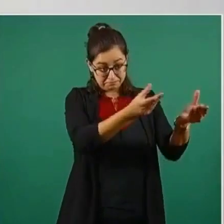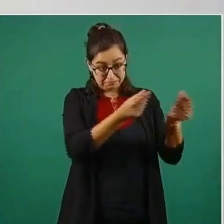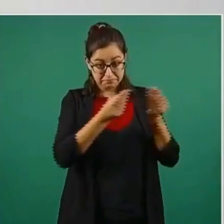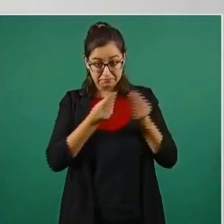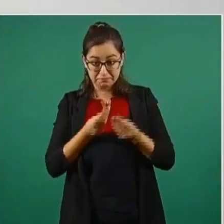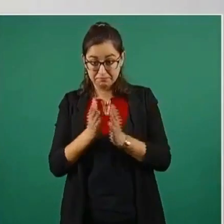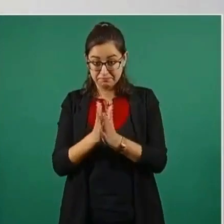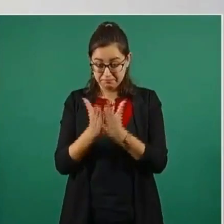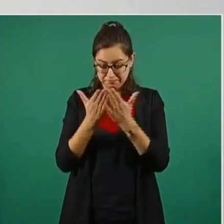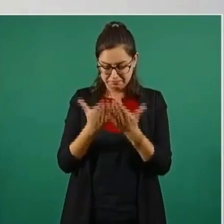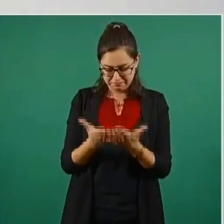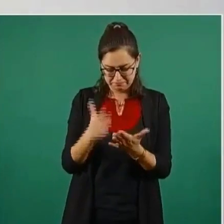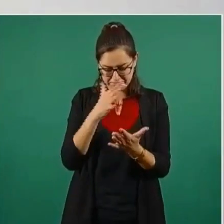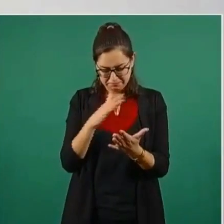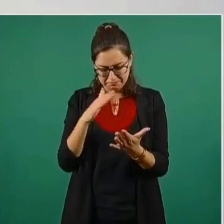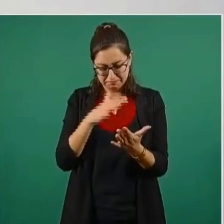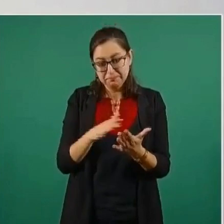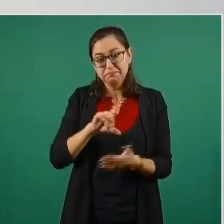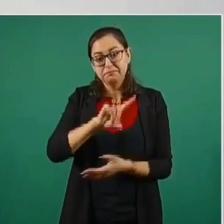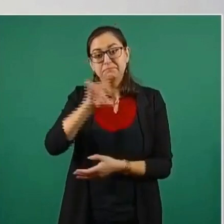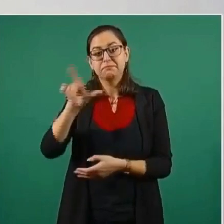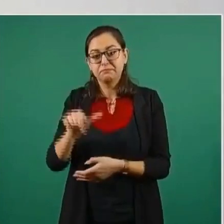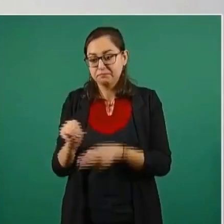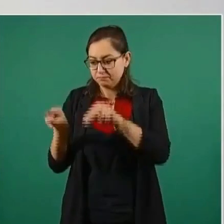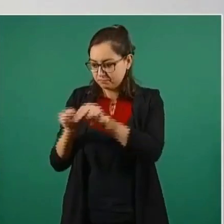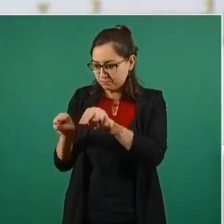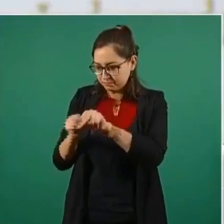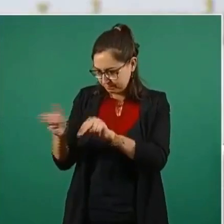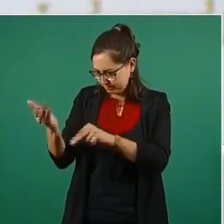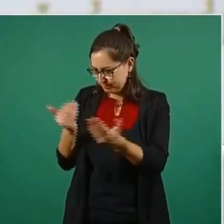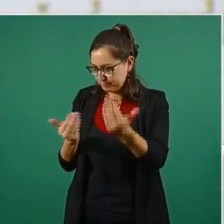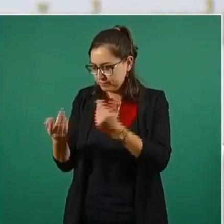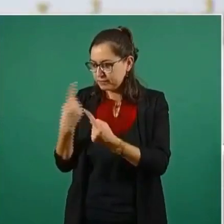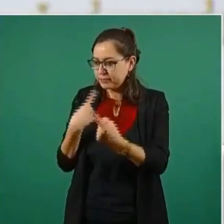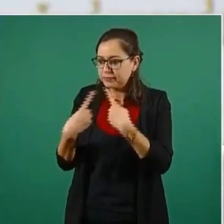comentar la guía con sus nietos,